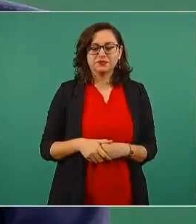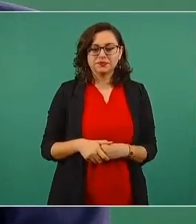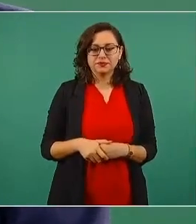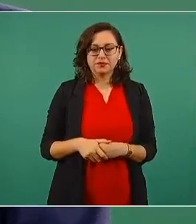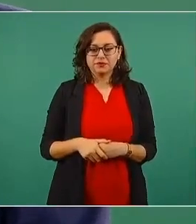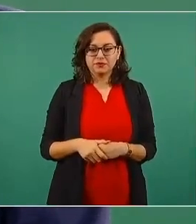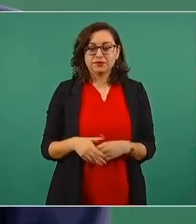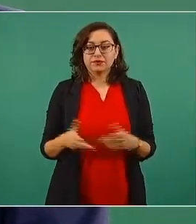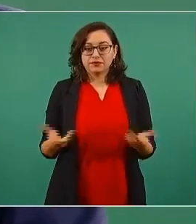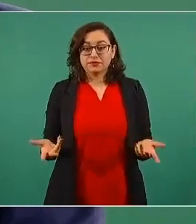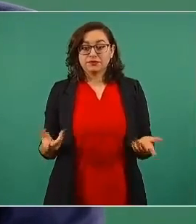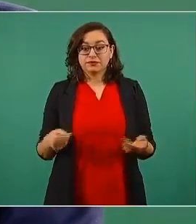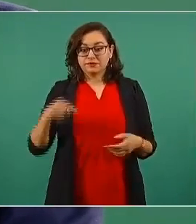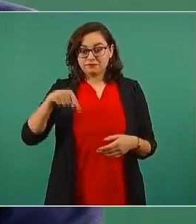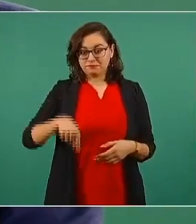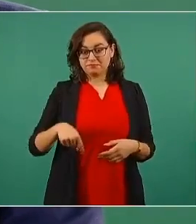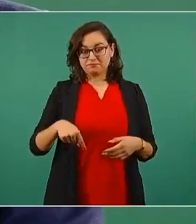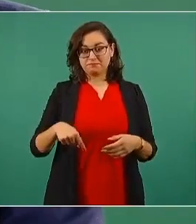el imperio,